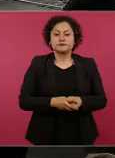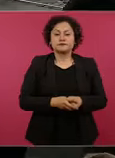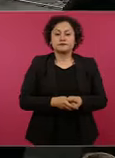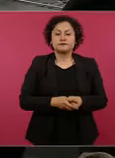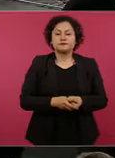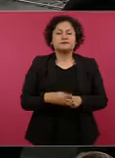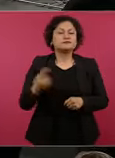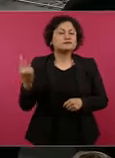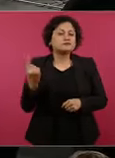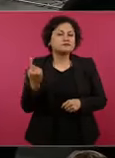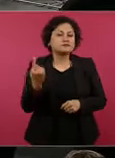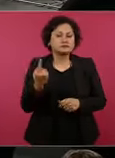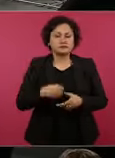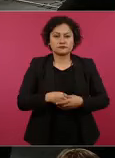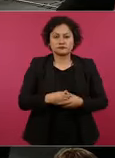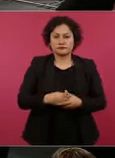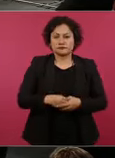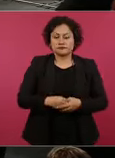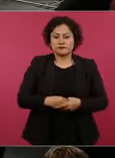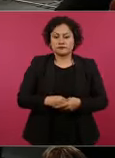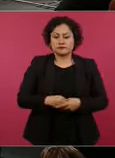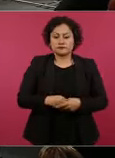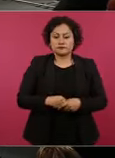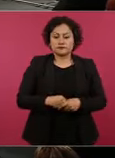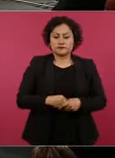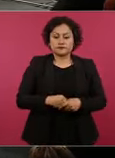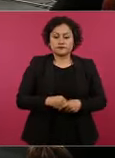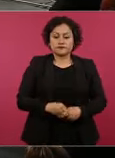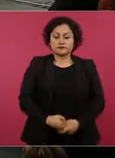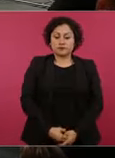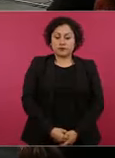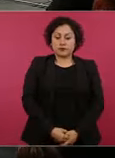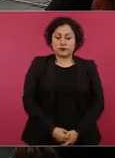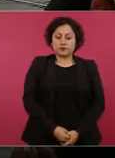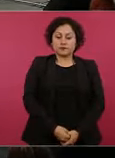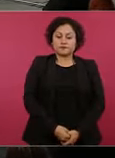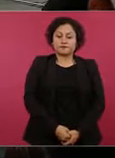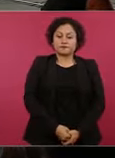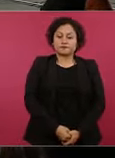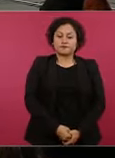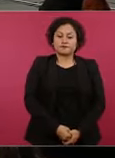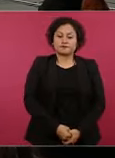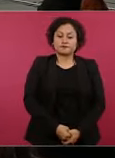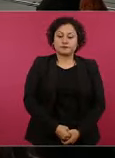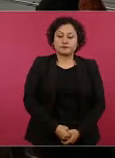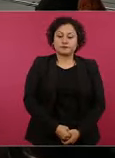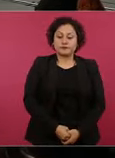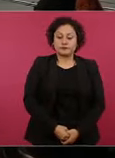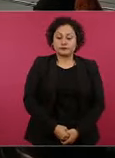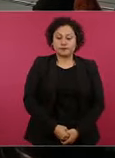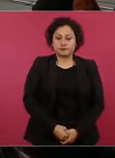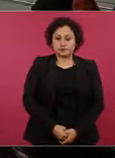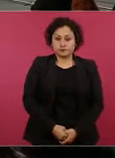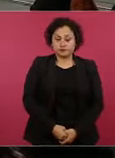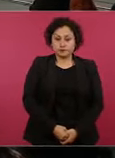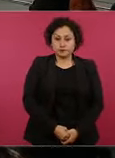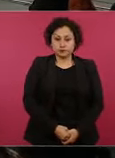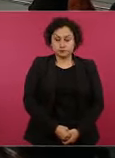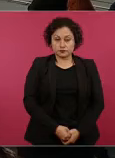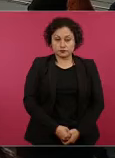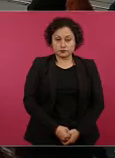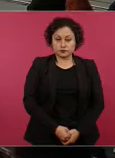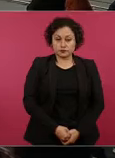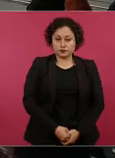¿Mande? ¿Dejaron bajar a los reporteros? O sea, si estaba ahí el micrófono, debieron de haber dejado bajar a los otros reporteros para que se hiciera en todo caso.